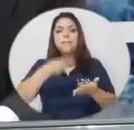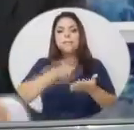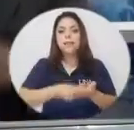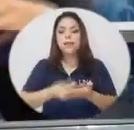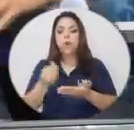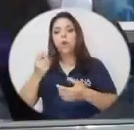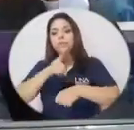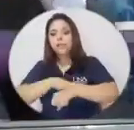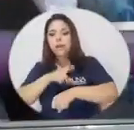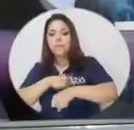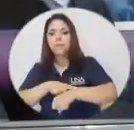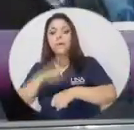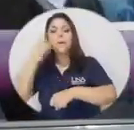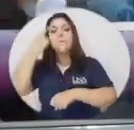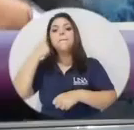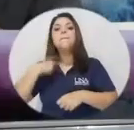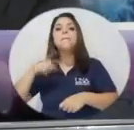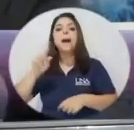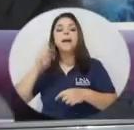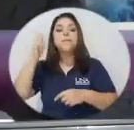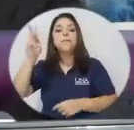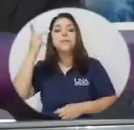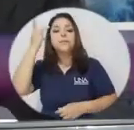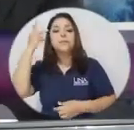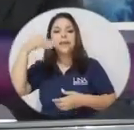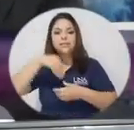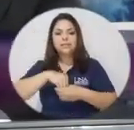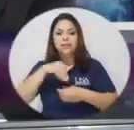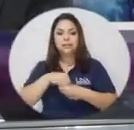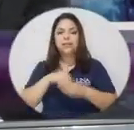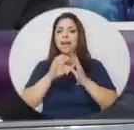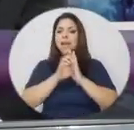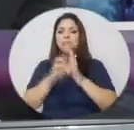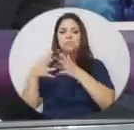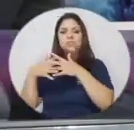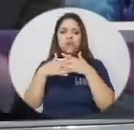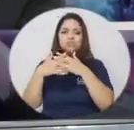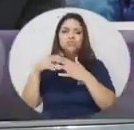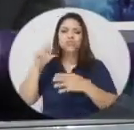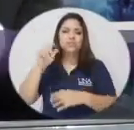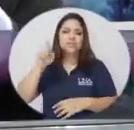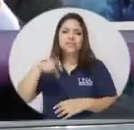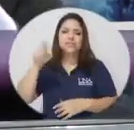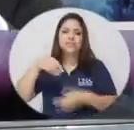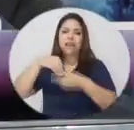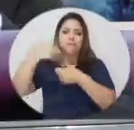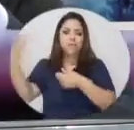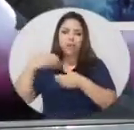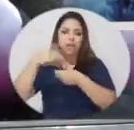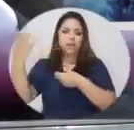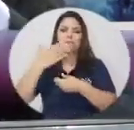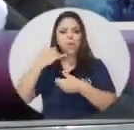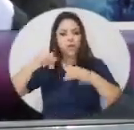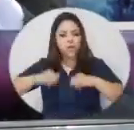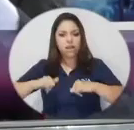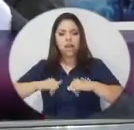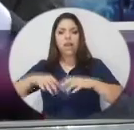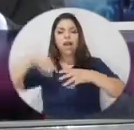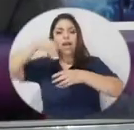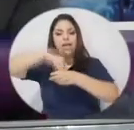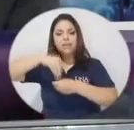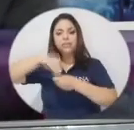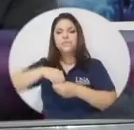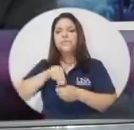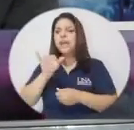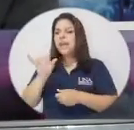interna, que los Estados Unidos no necesita tanto del mundo como para estar afuera. Entonces esa pelea dentro de la visión que